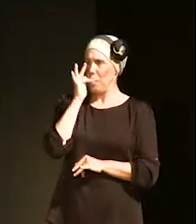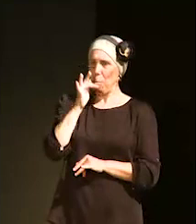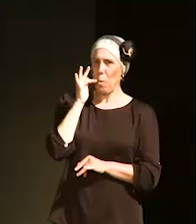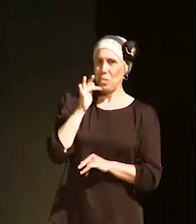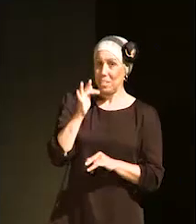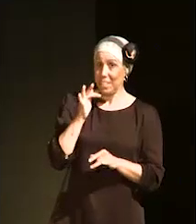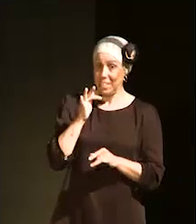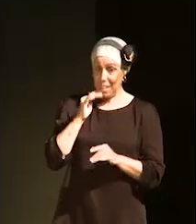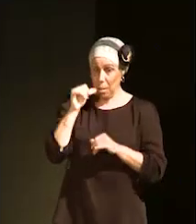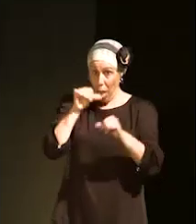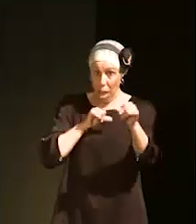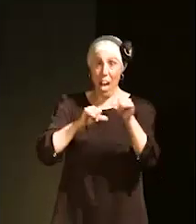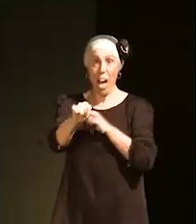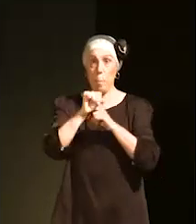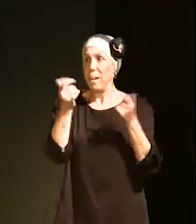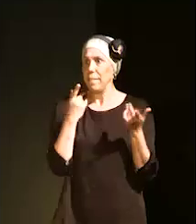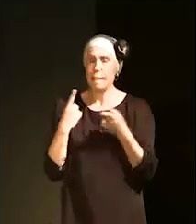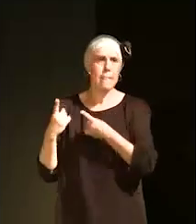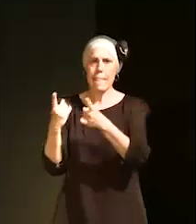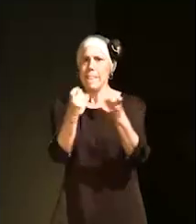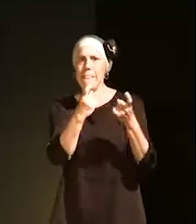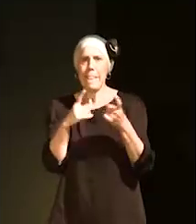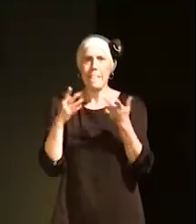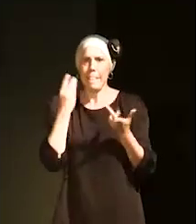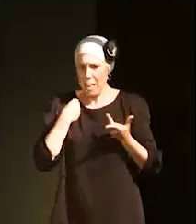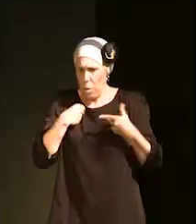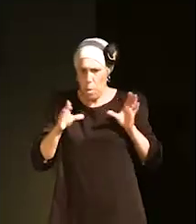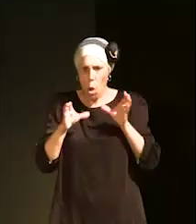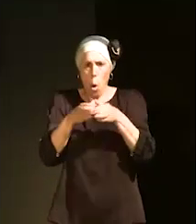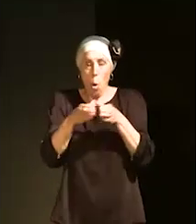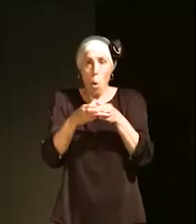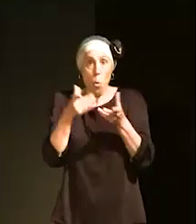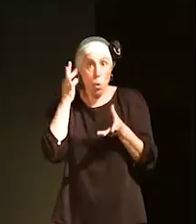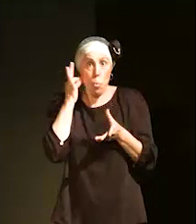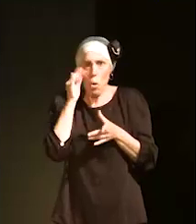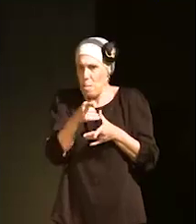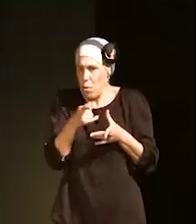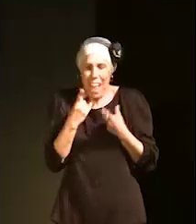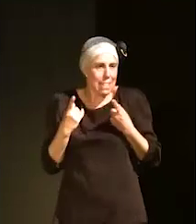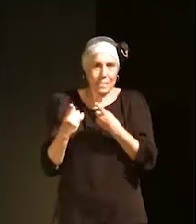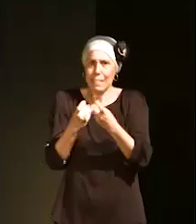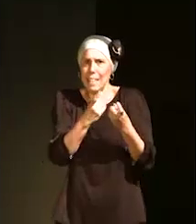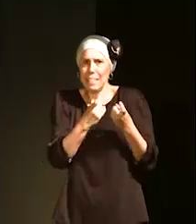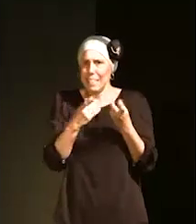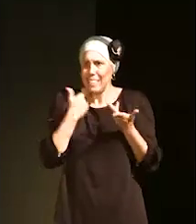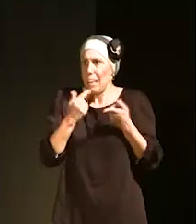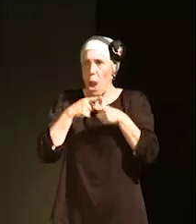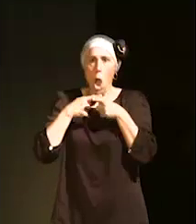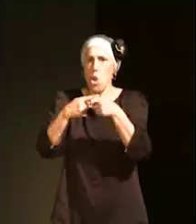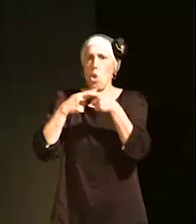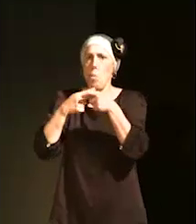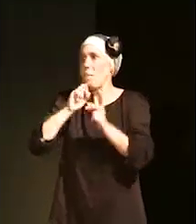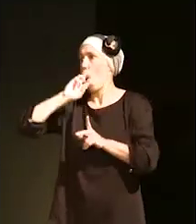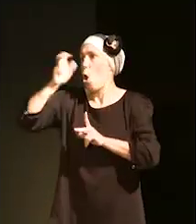hizo surgir la necesidad también de que las poderosas era una necesidad orgánica de que ellas compartieran con